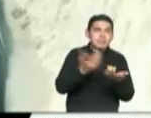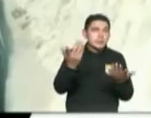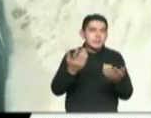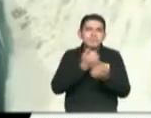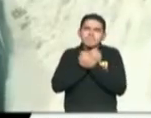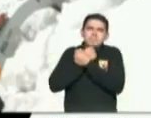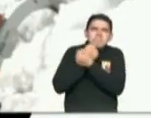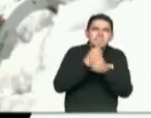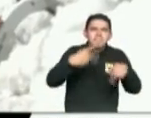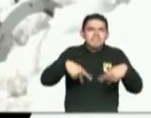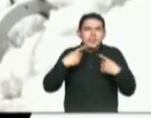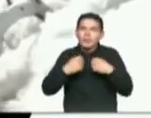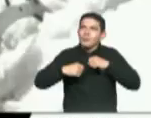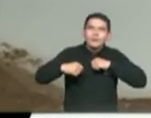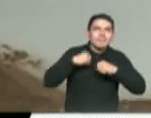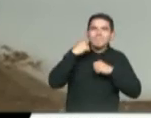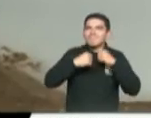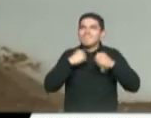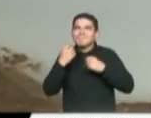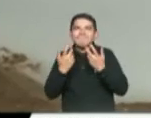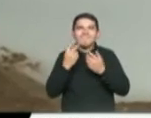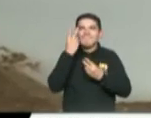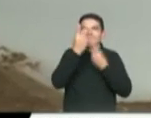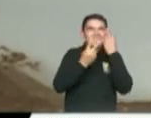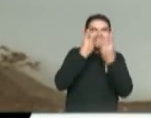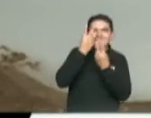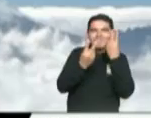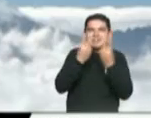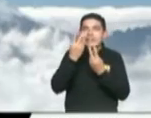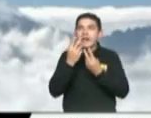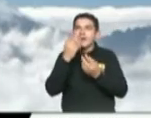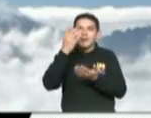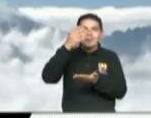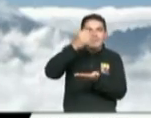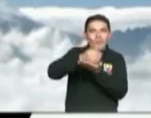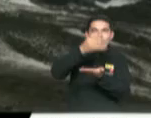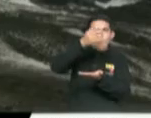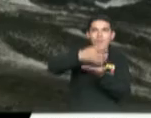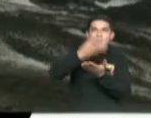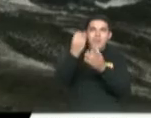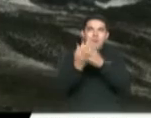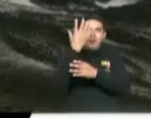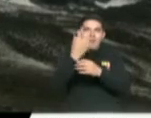manera pura e intensa es visitar la ruta de los volcanes